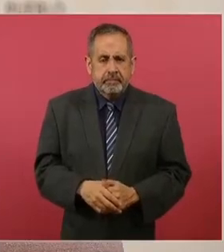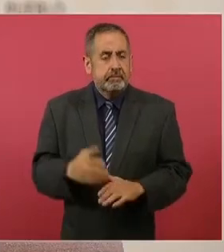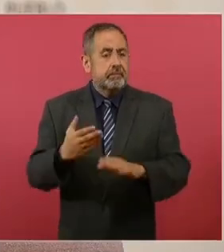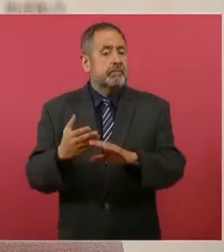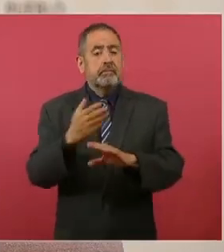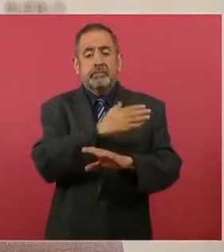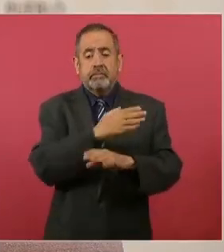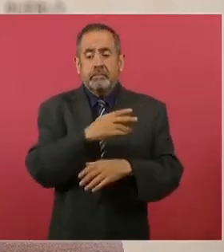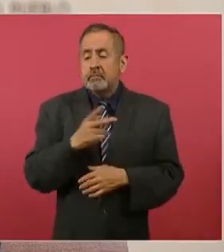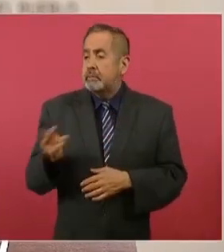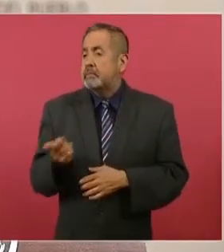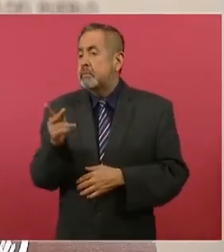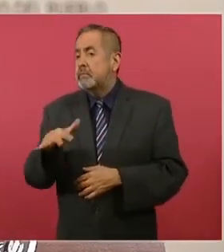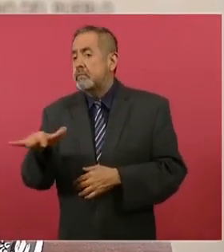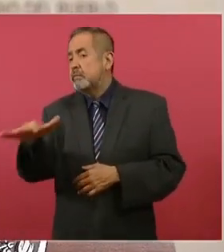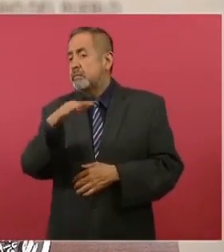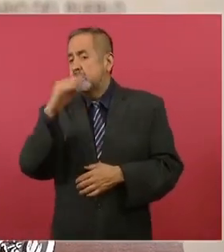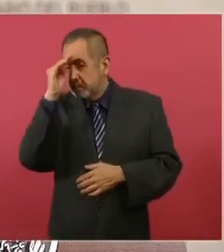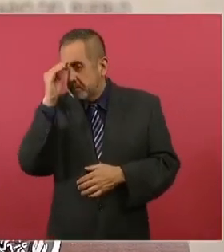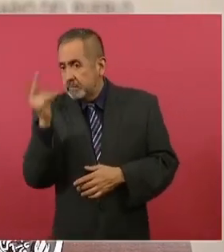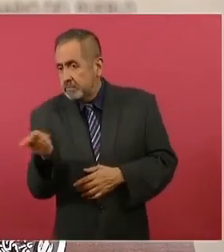tomaba en cuenta a la gente.